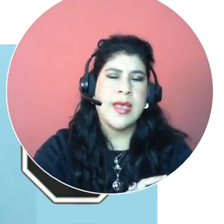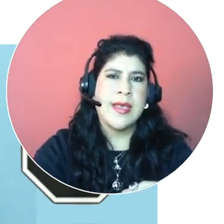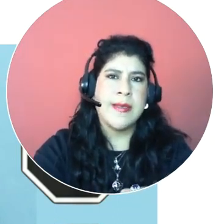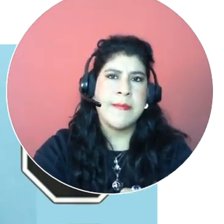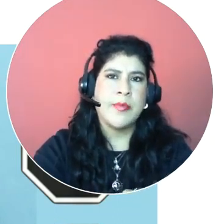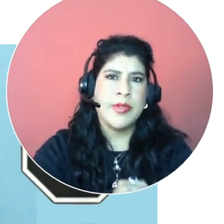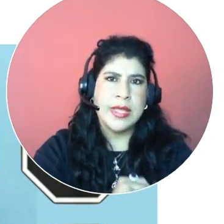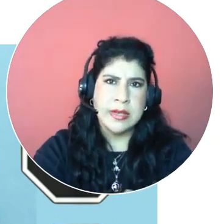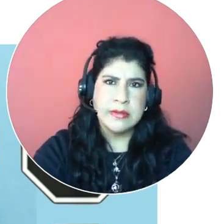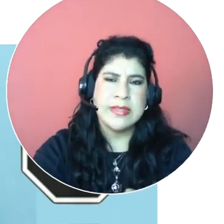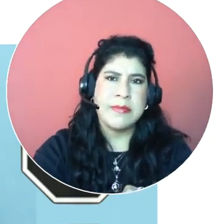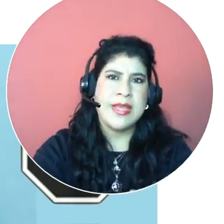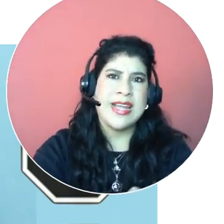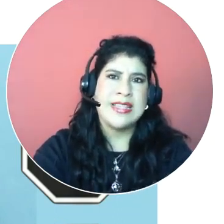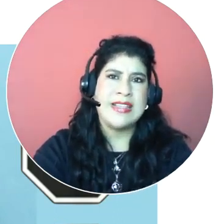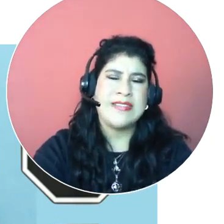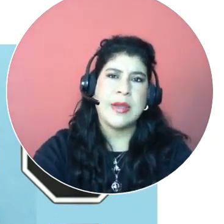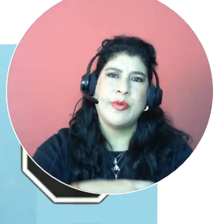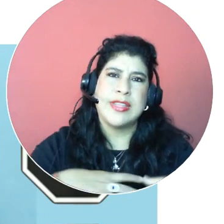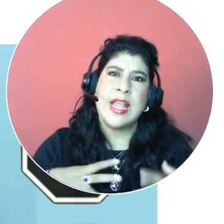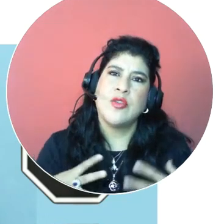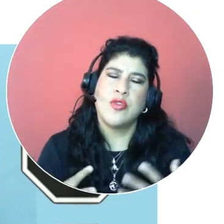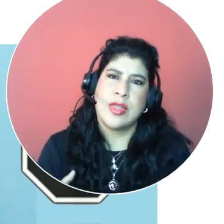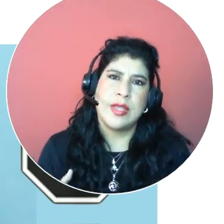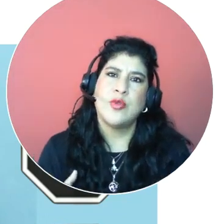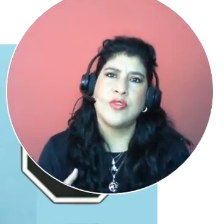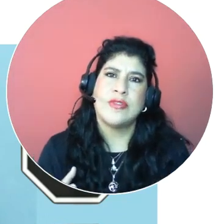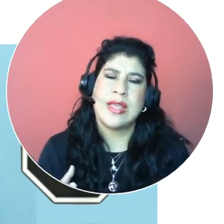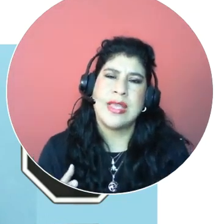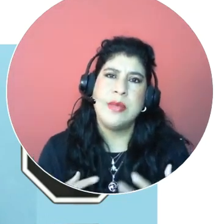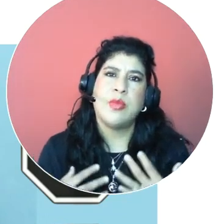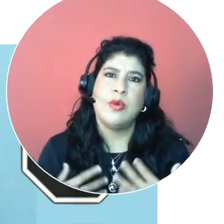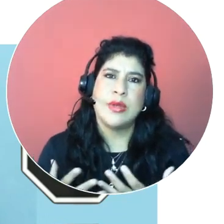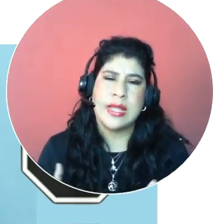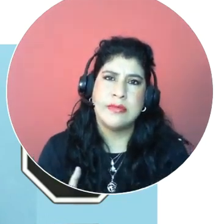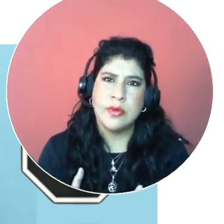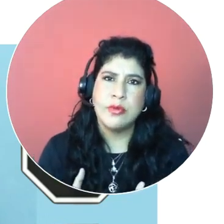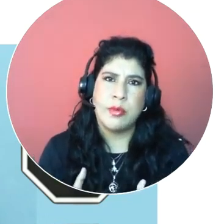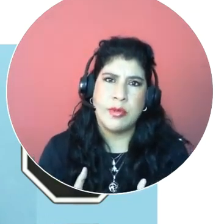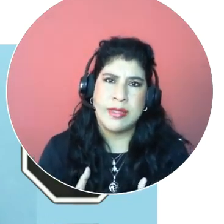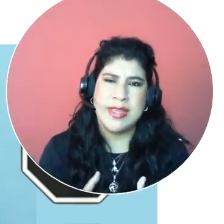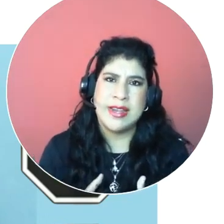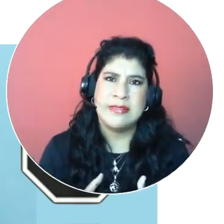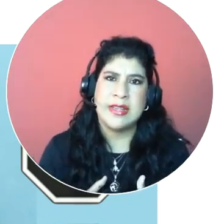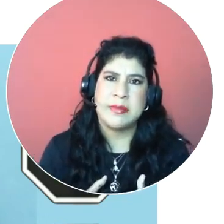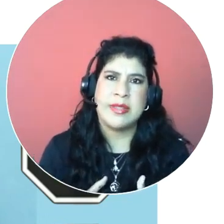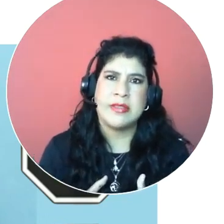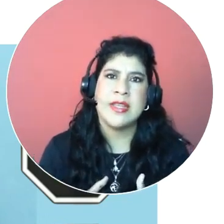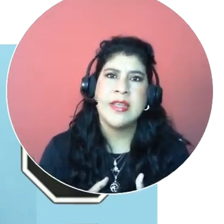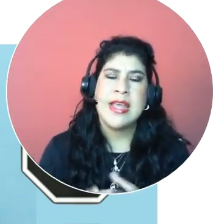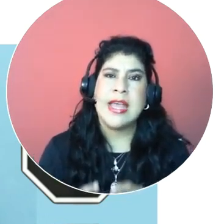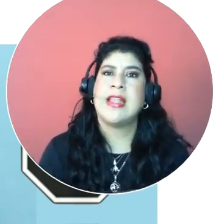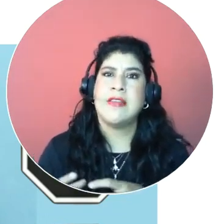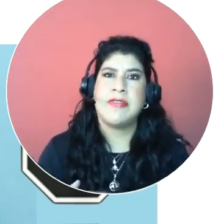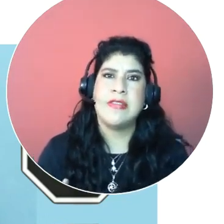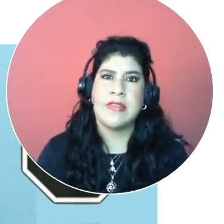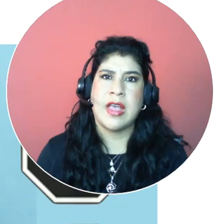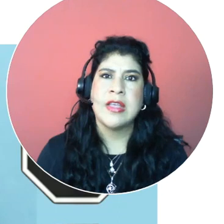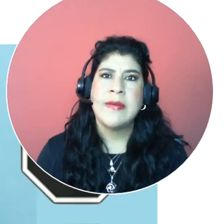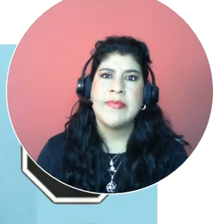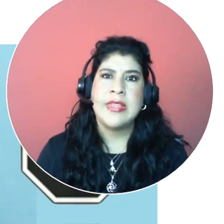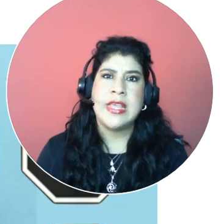eh poder también analizar Por qué los ciudadanos no se están involucrando como debieran de repente en la